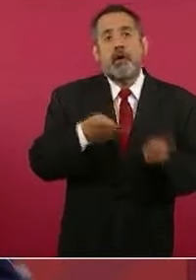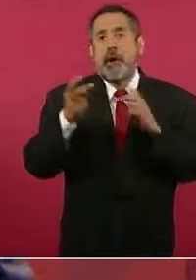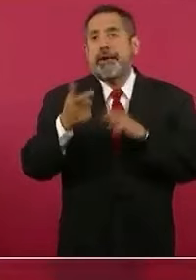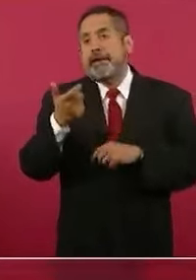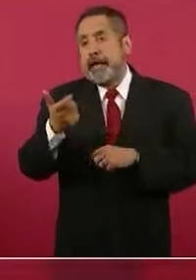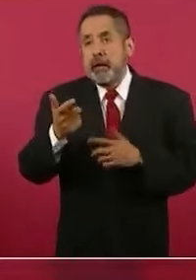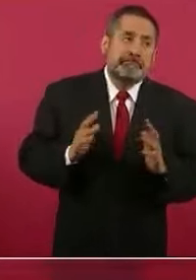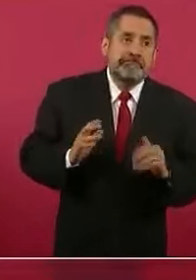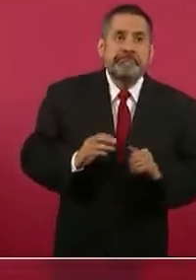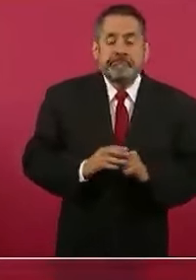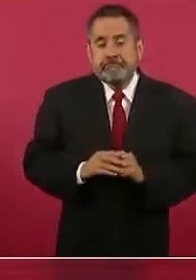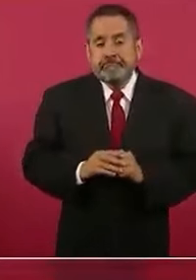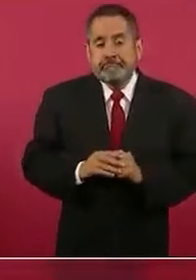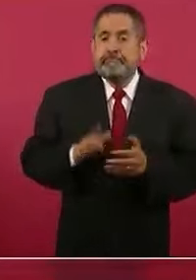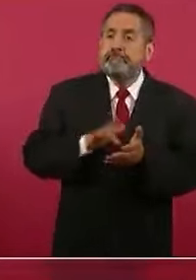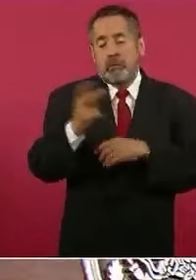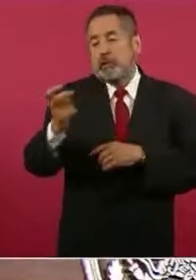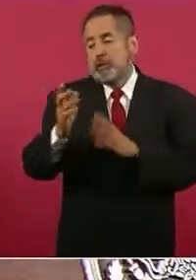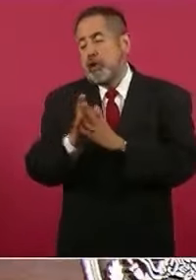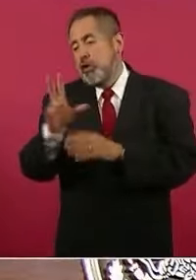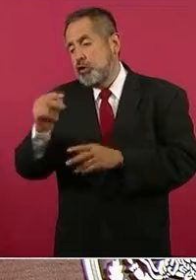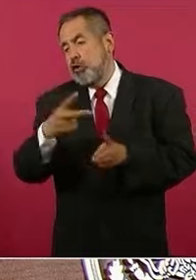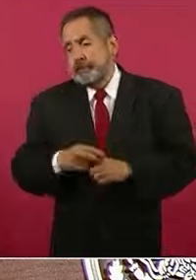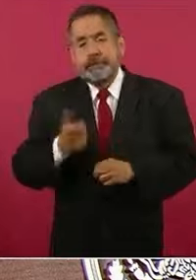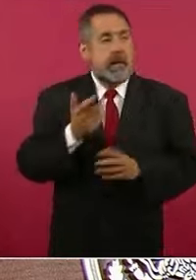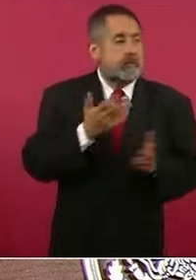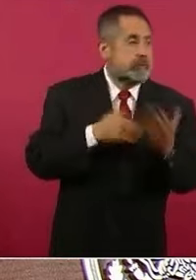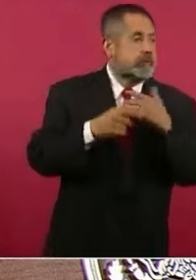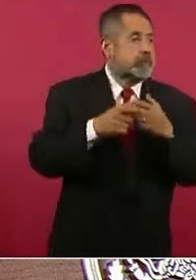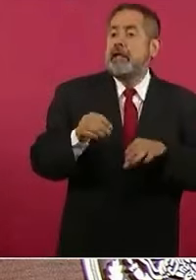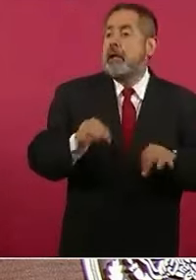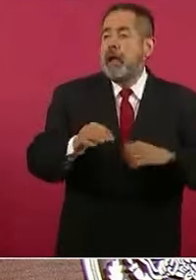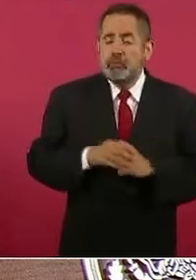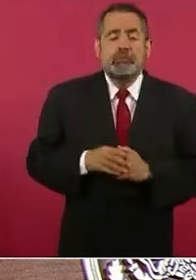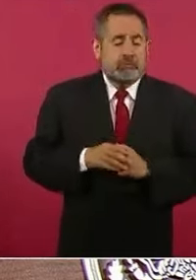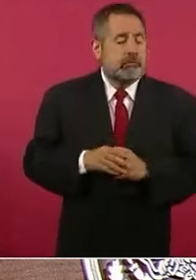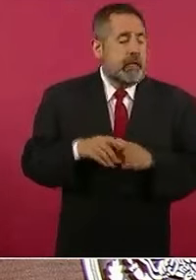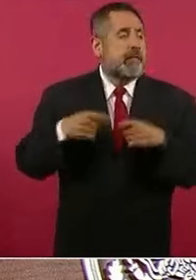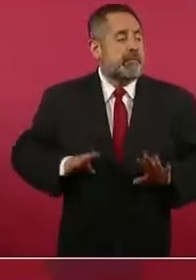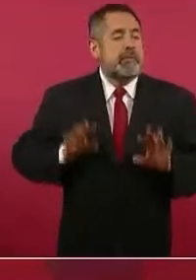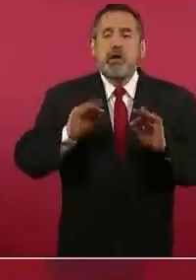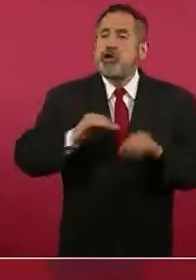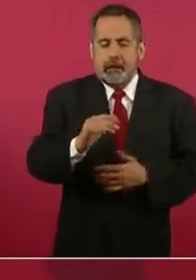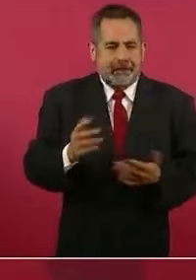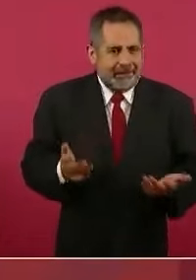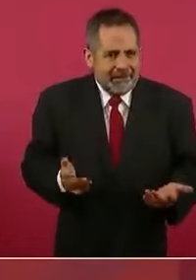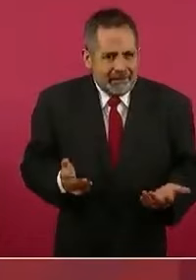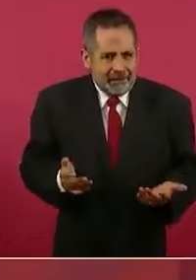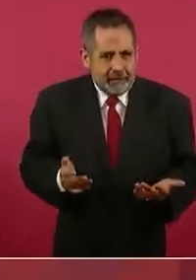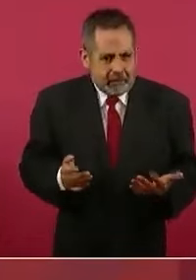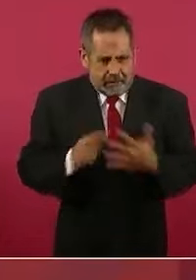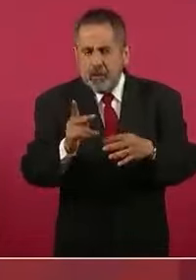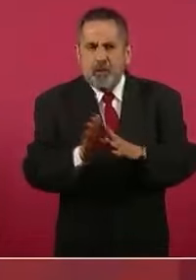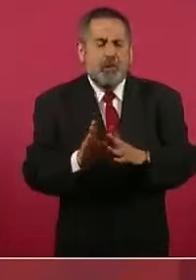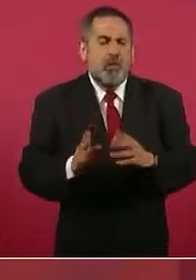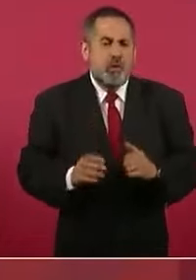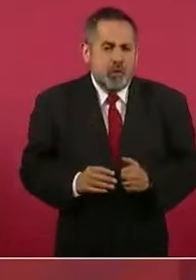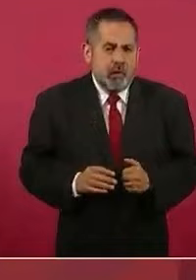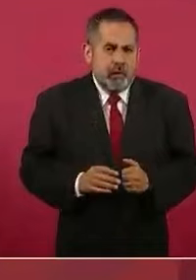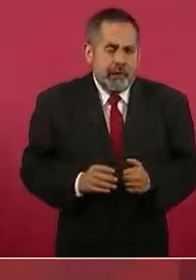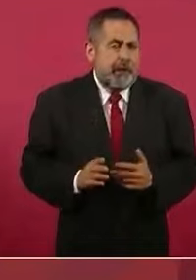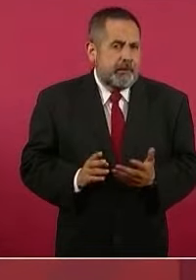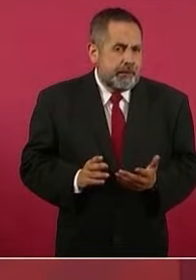que podamos impulsar el desarrollo, que haya crecimiento, que haya empleo, que haya bienestar. Sí, eso es importante. Pero también